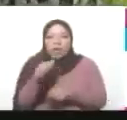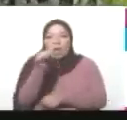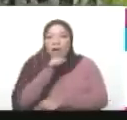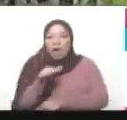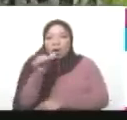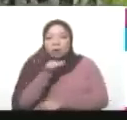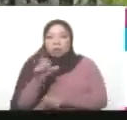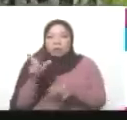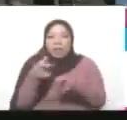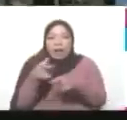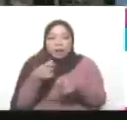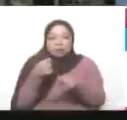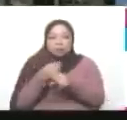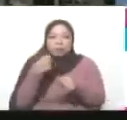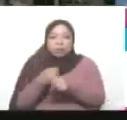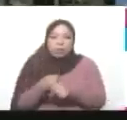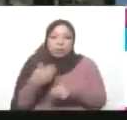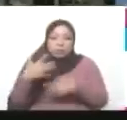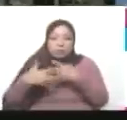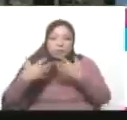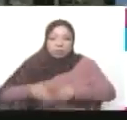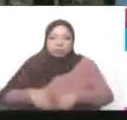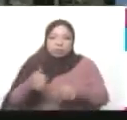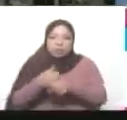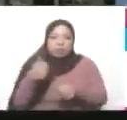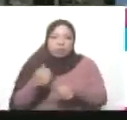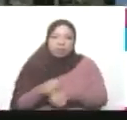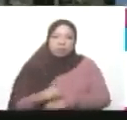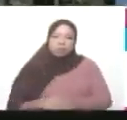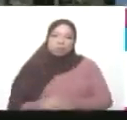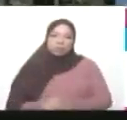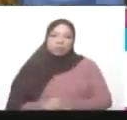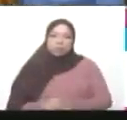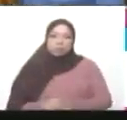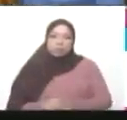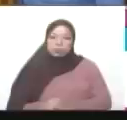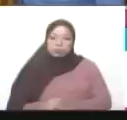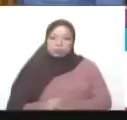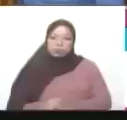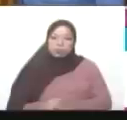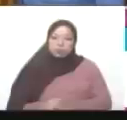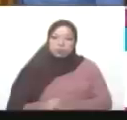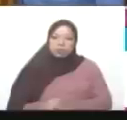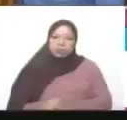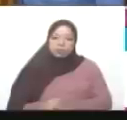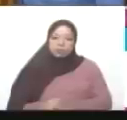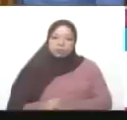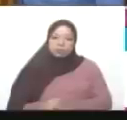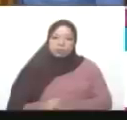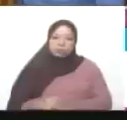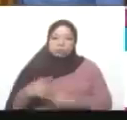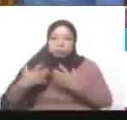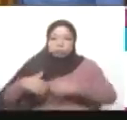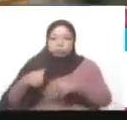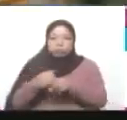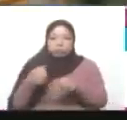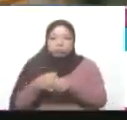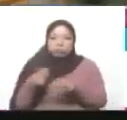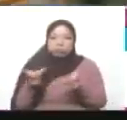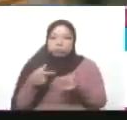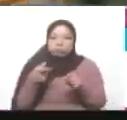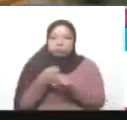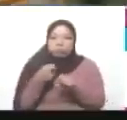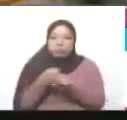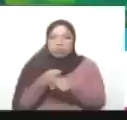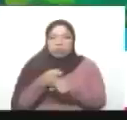gas y pare de contar y venir por las inmensas riquezas petroleras y gasíferas que